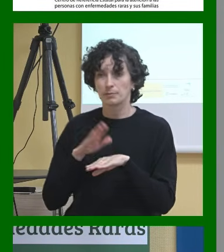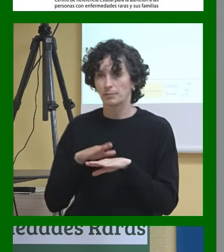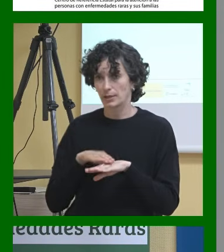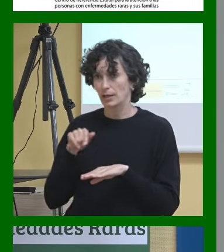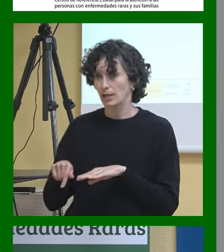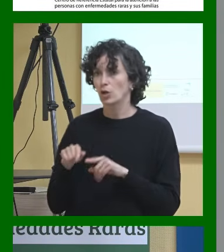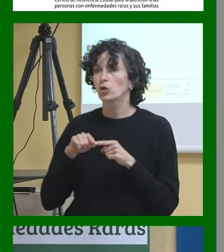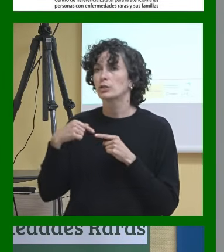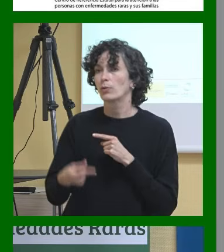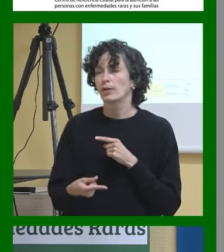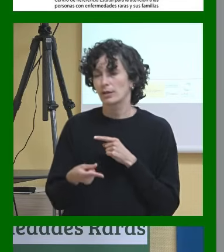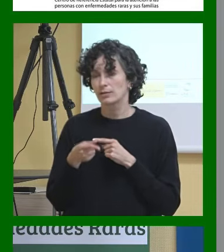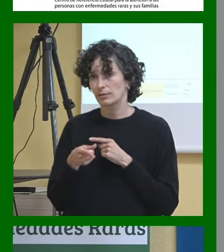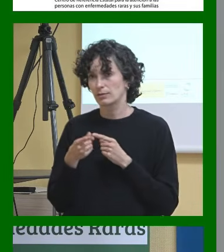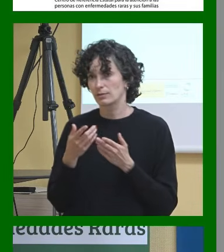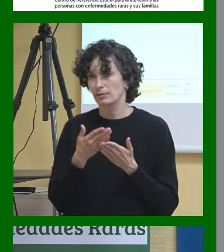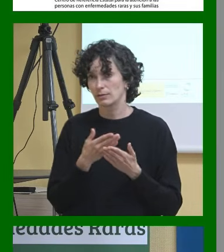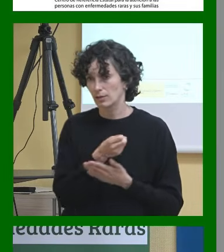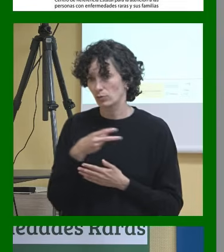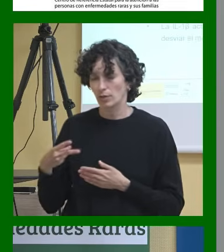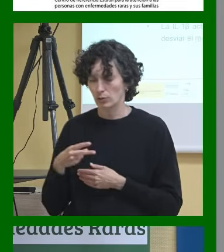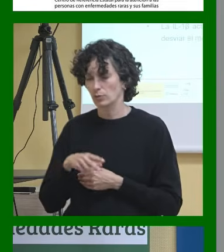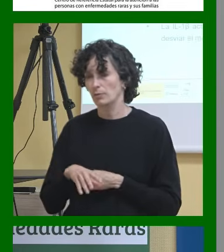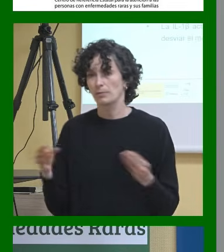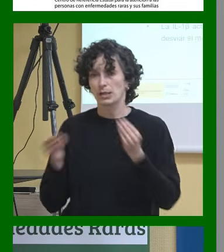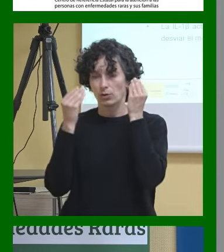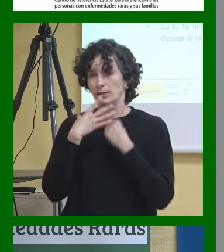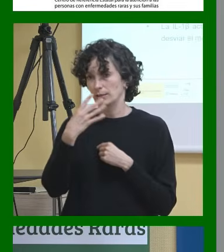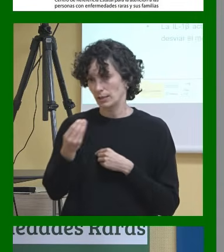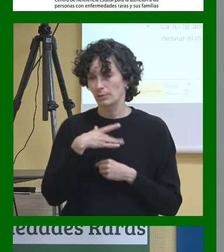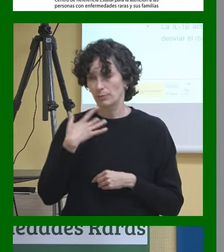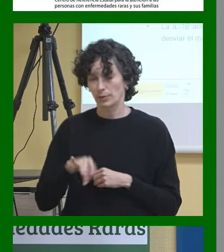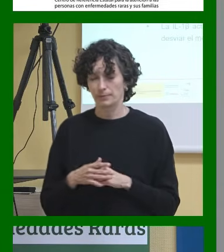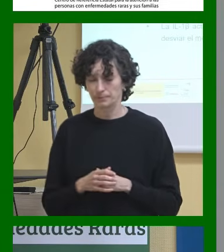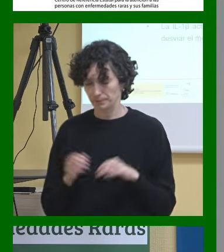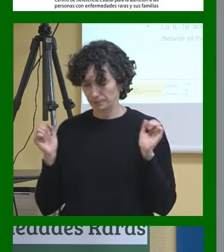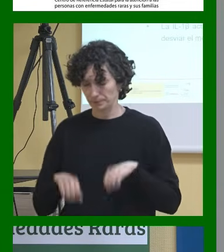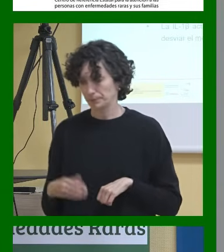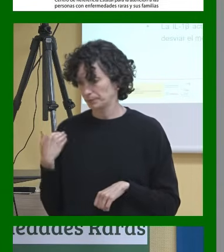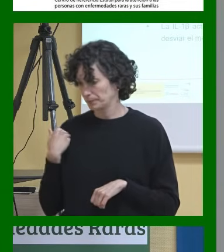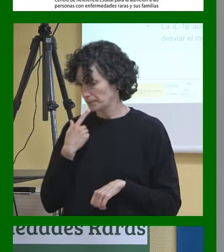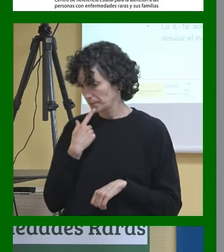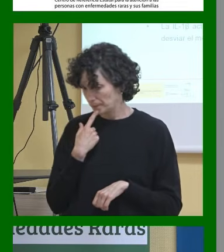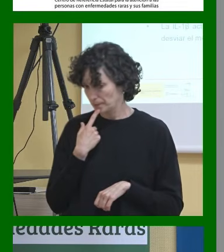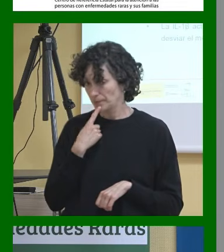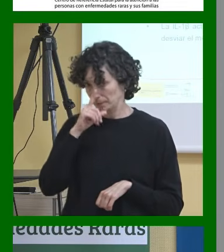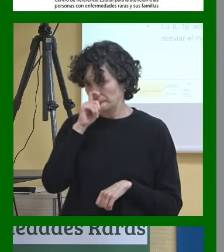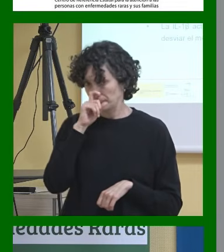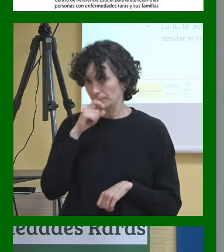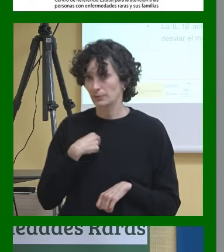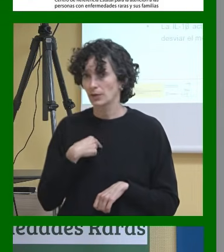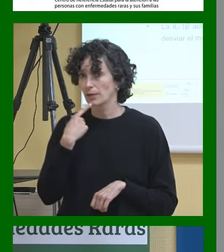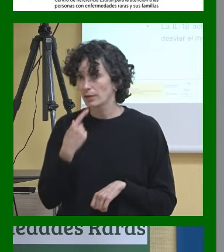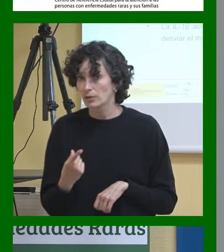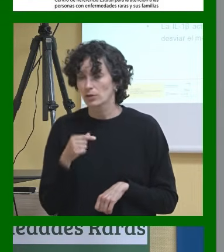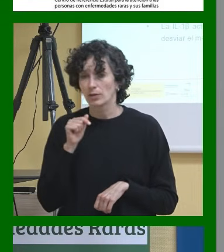las implicaciones de estos resultados. Vale, como hemos dicho hace un momento, que si recordáis os comenté que íbamos a